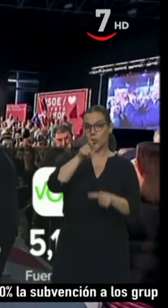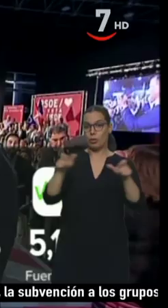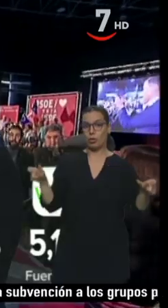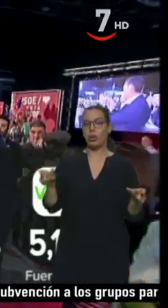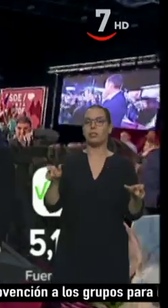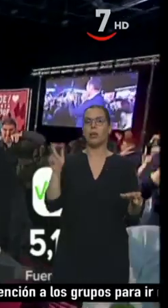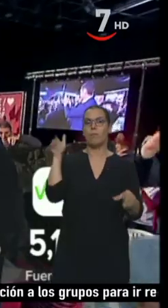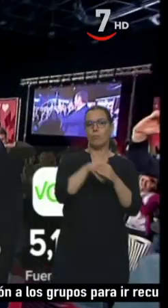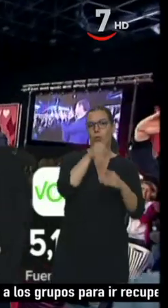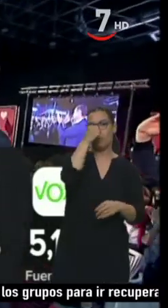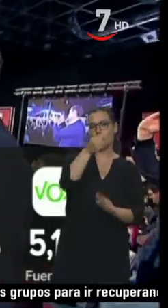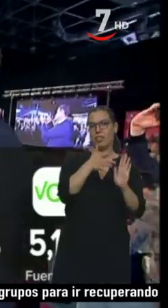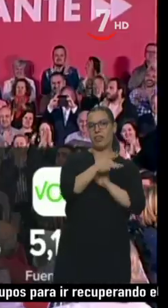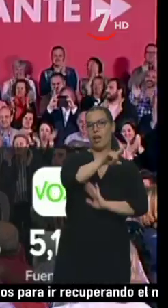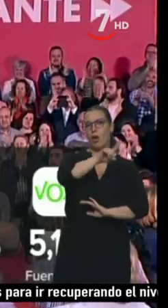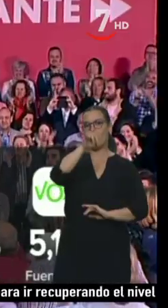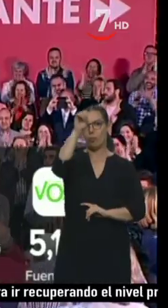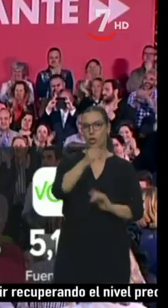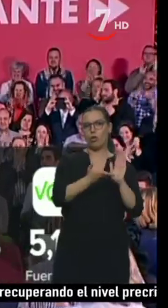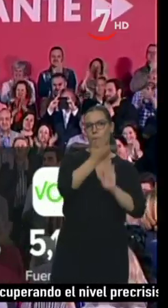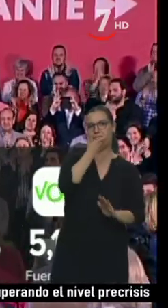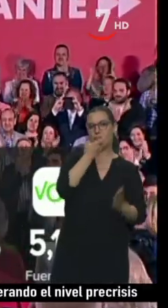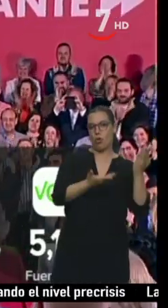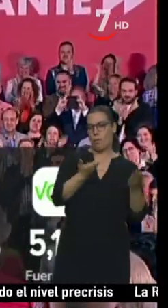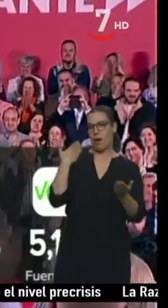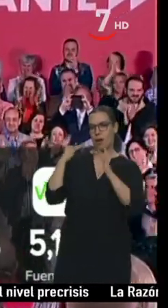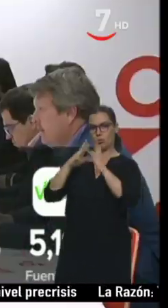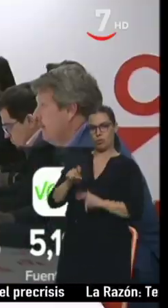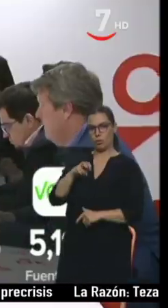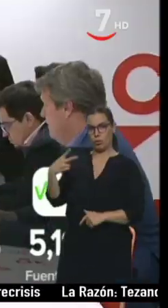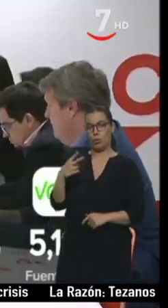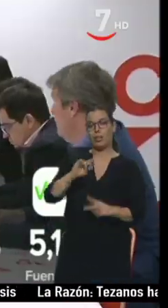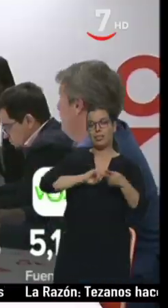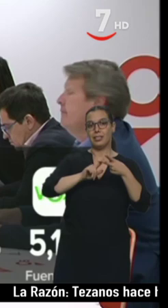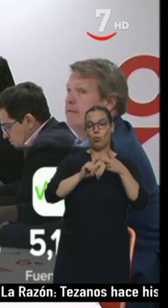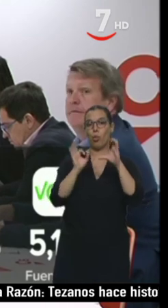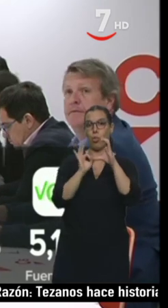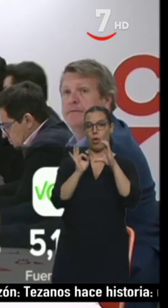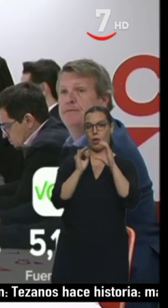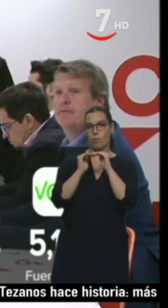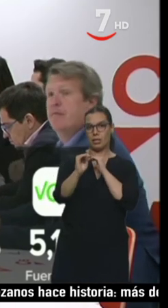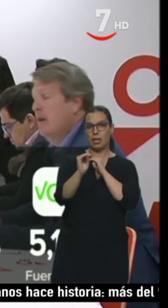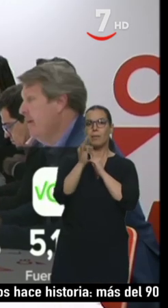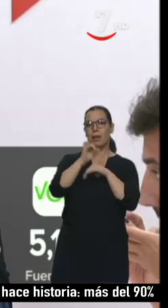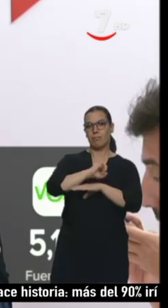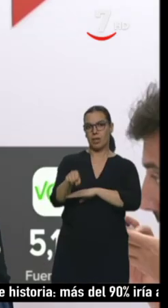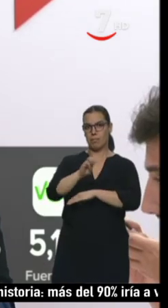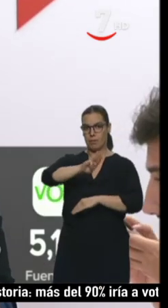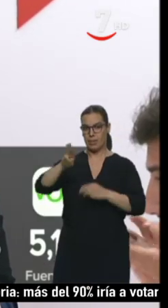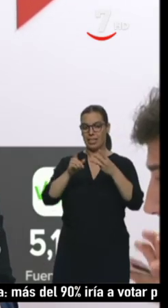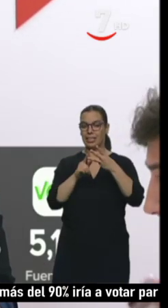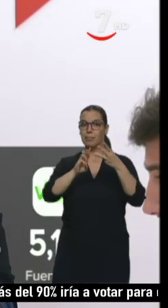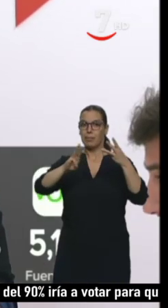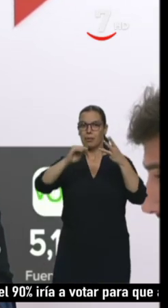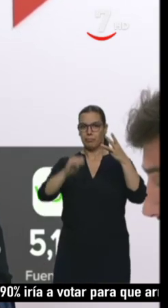votantes, 11 puntos más que en las pasadas elecciones. En segundo lugar, se situaría Ciudadanos, que se mantiene, y adelanta el PP, que baja y queda